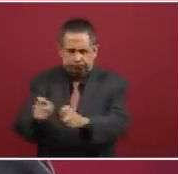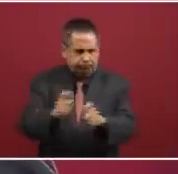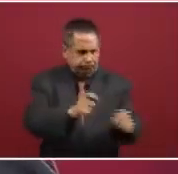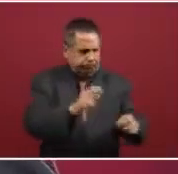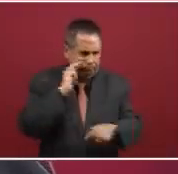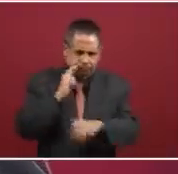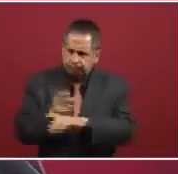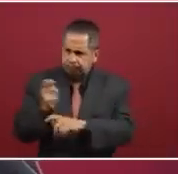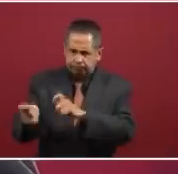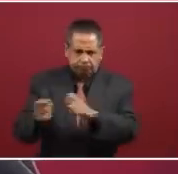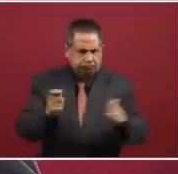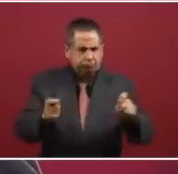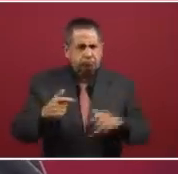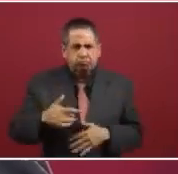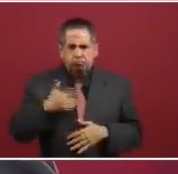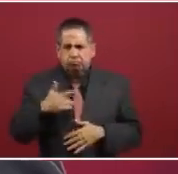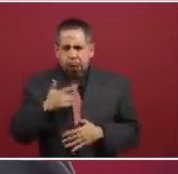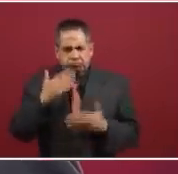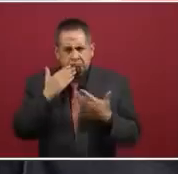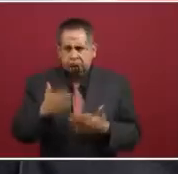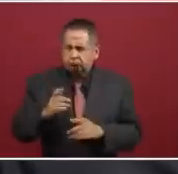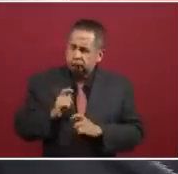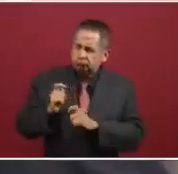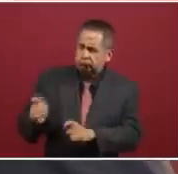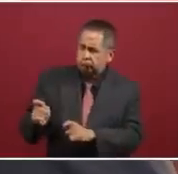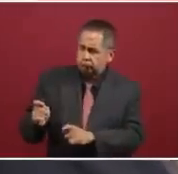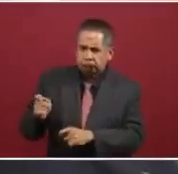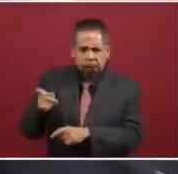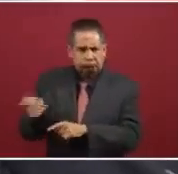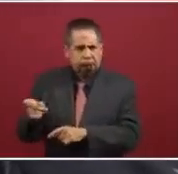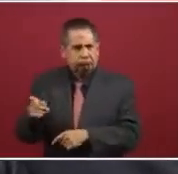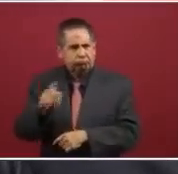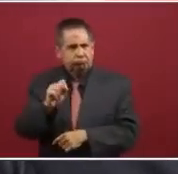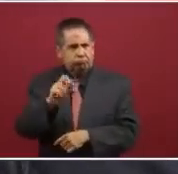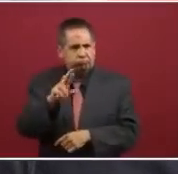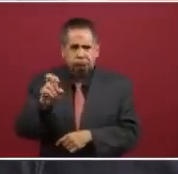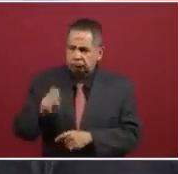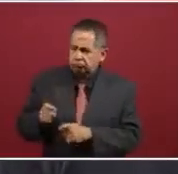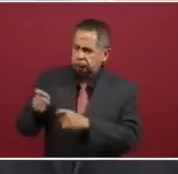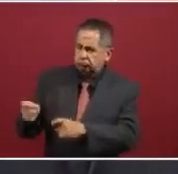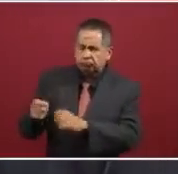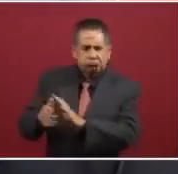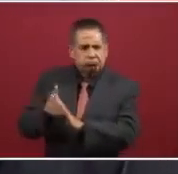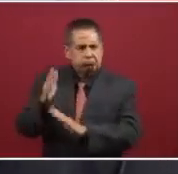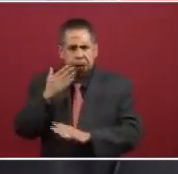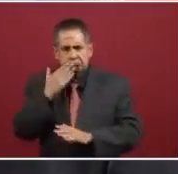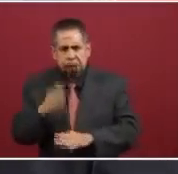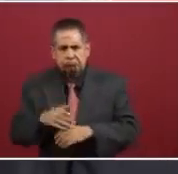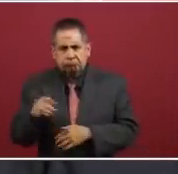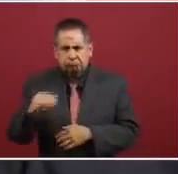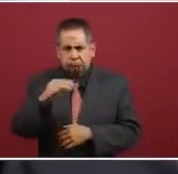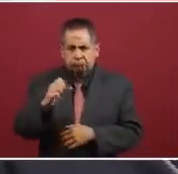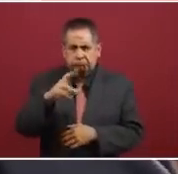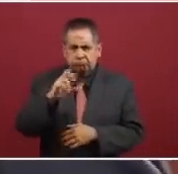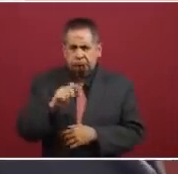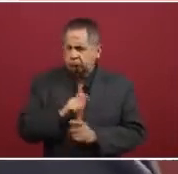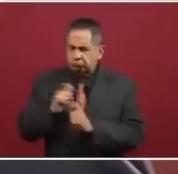siento muy bien representado por Marcelo